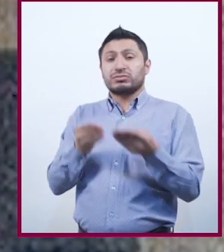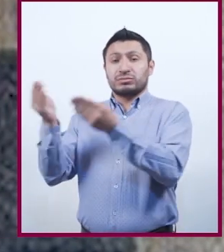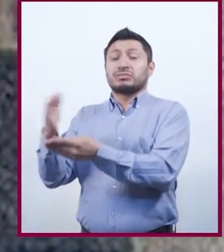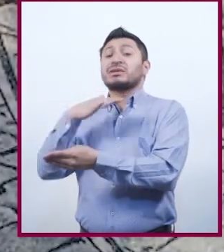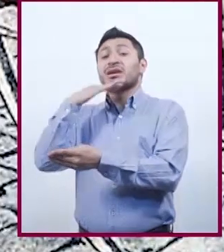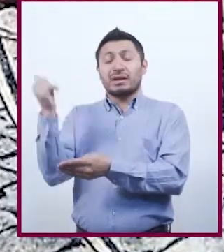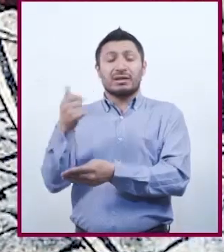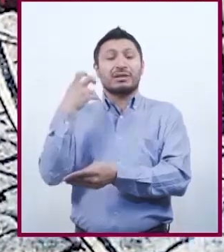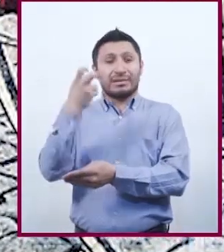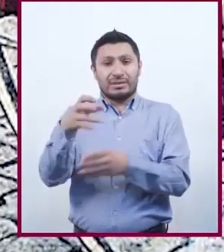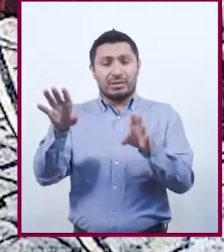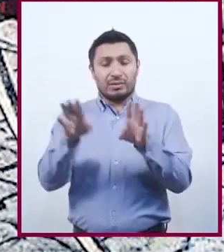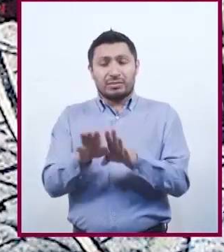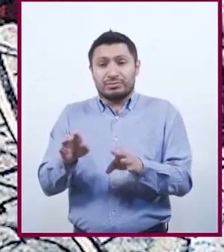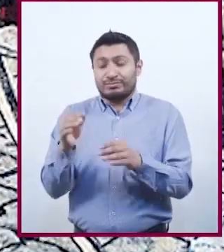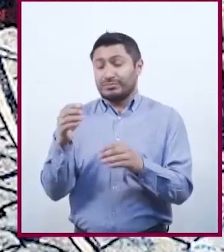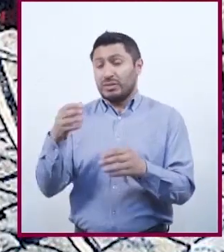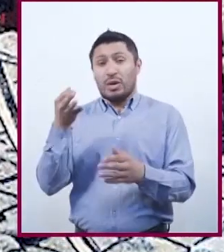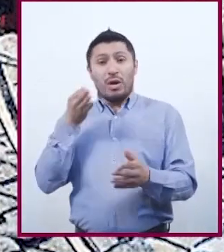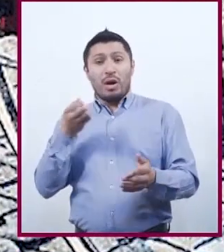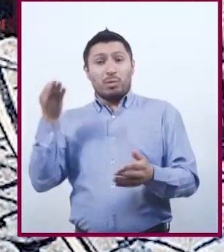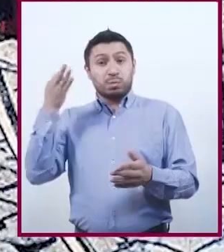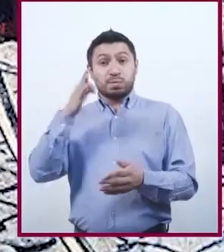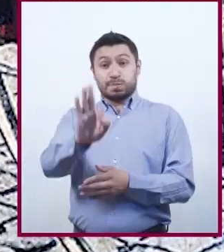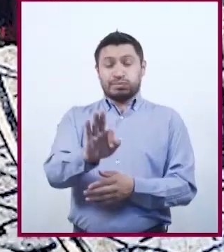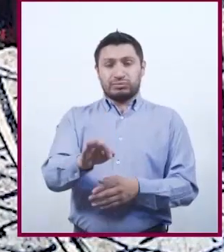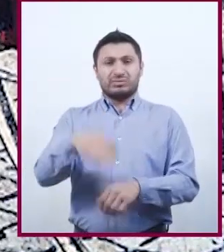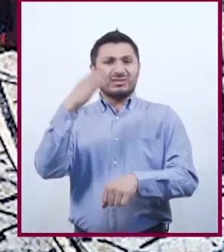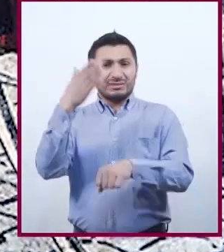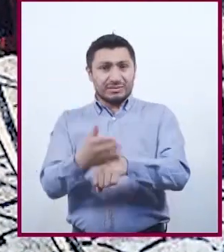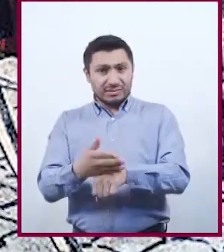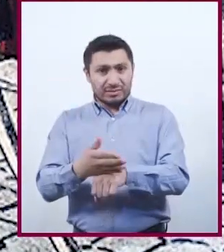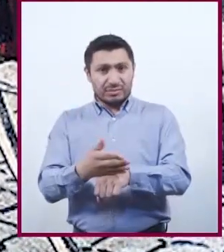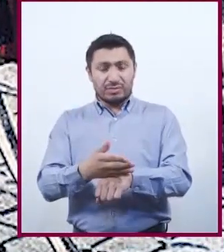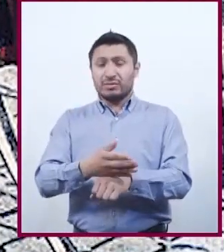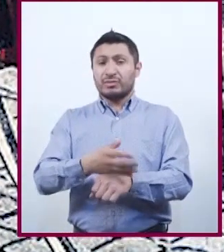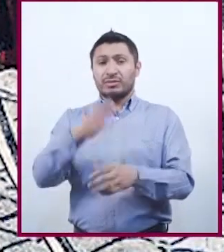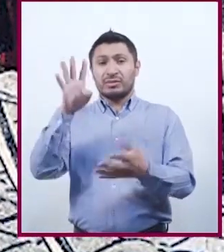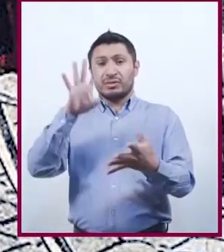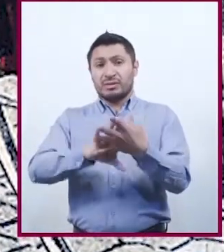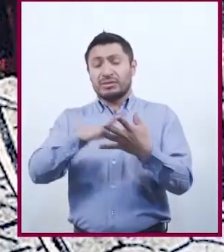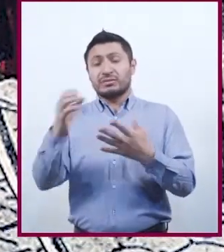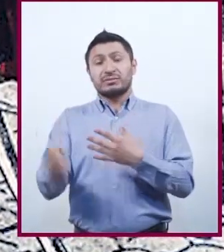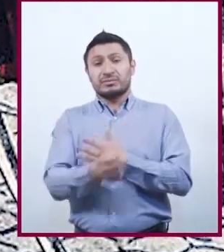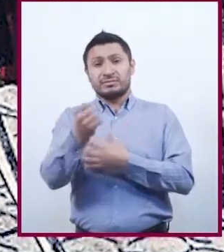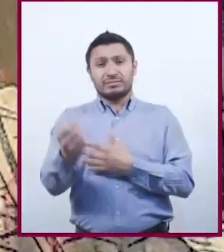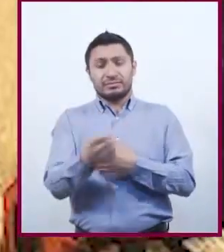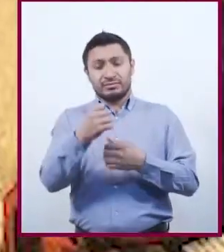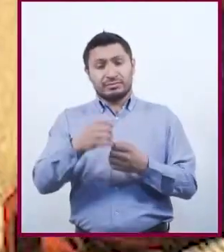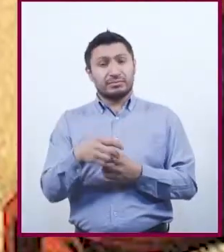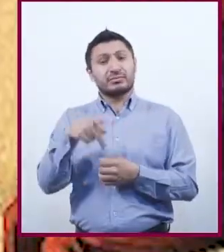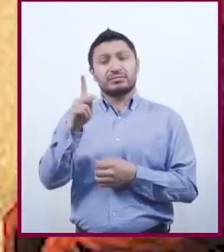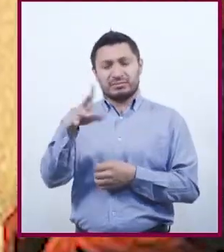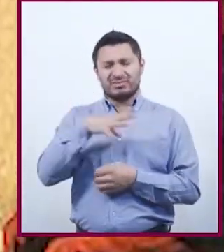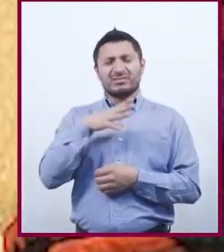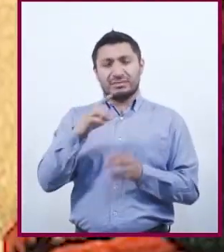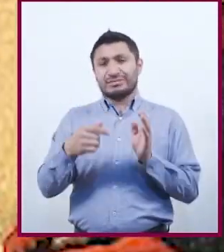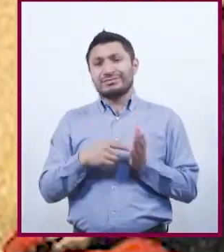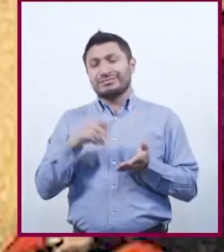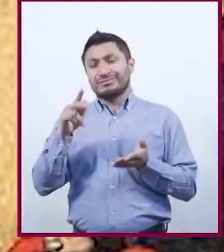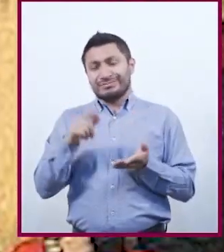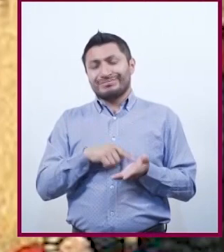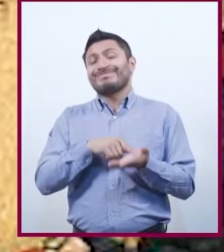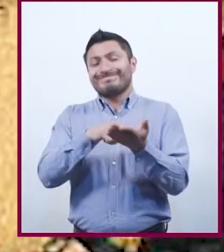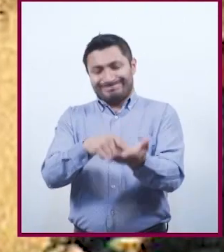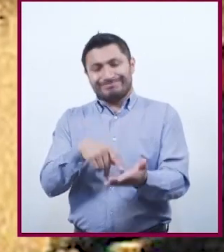los alemanes, lo que se consideró como alta traición. La pena era la cadena perpetua. Aunque existían